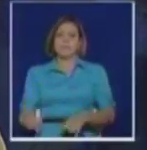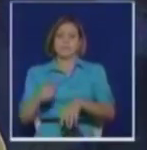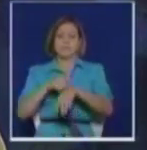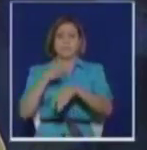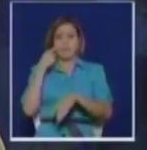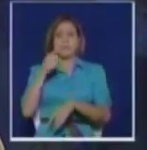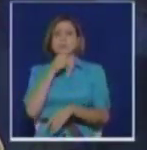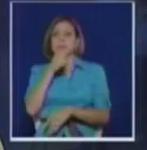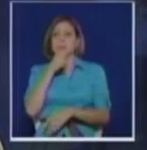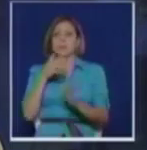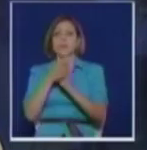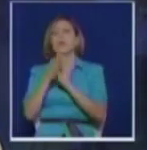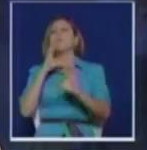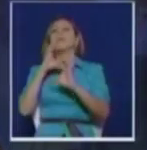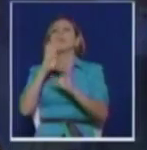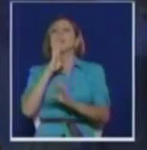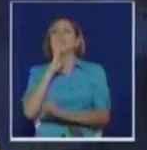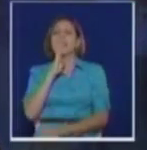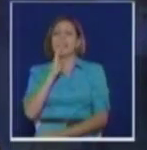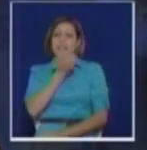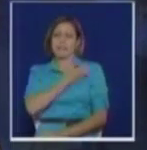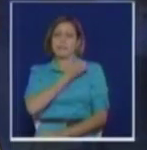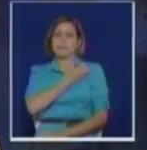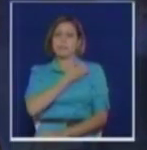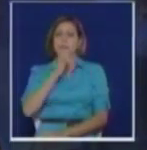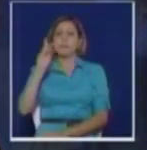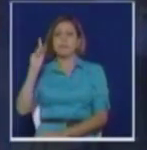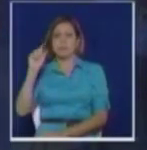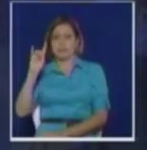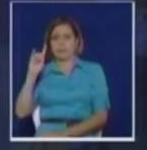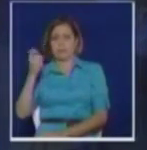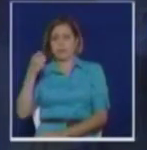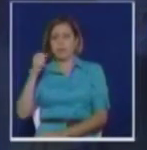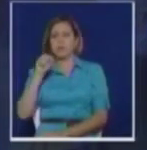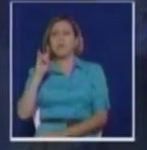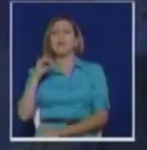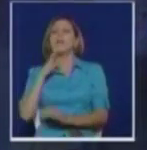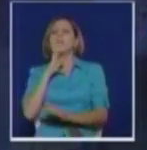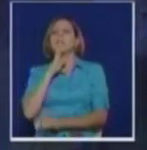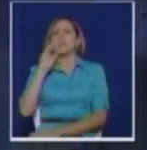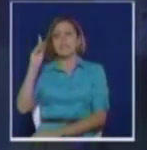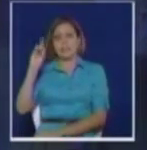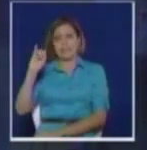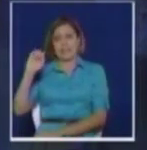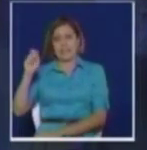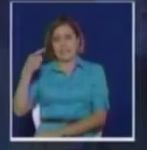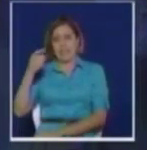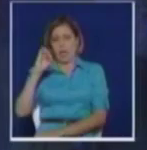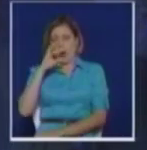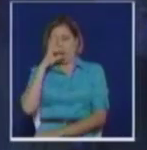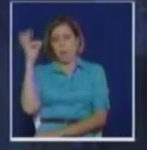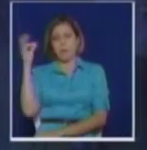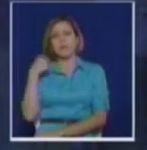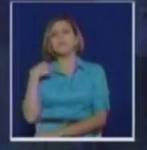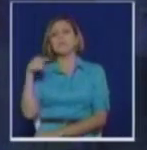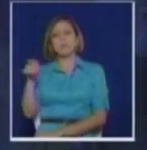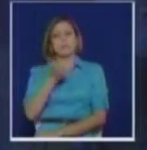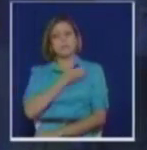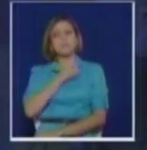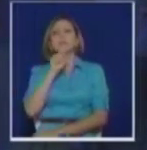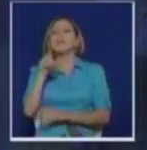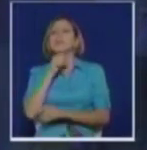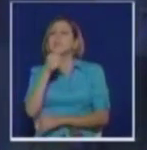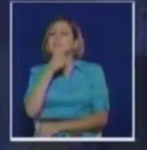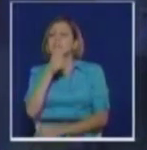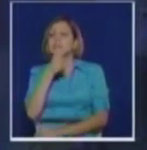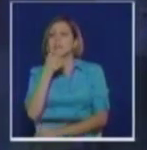tenemos comunicación con el alcalde de Dagua, Diego Solarte, y con el sargento de bomberos de este municipio, Gilberto Guerrero, quienes entregan reporte de lo sucedido.